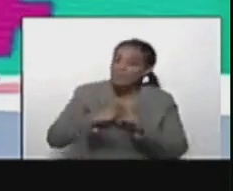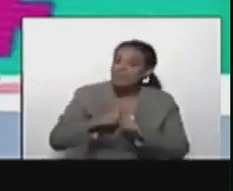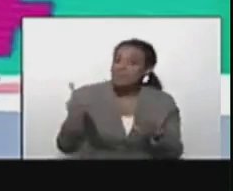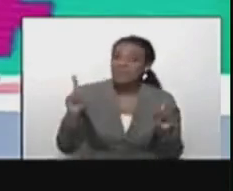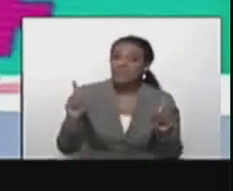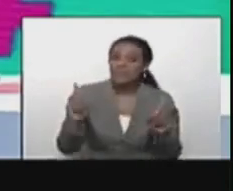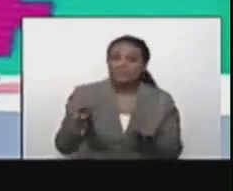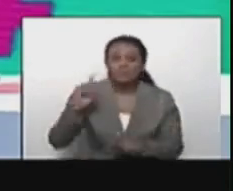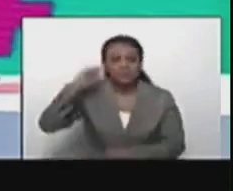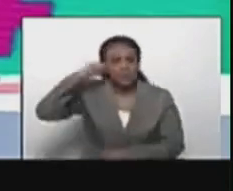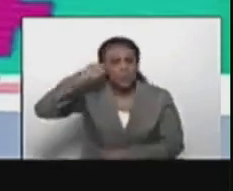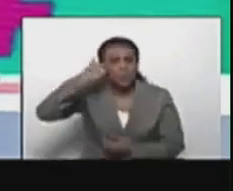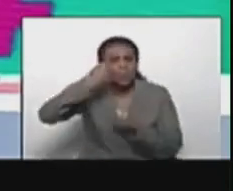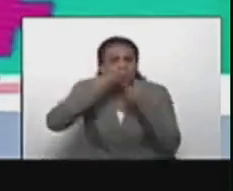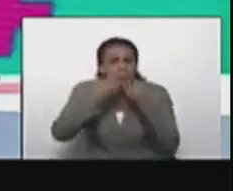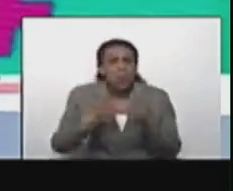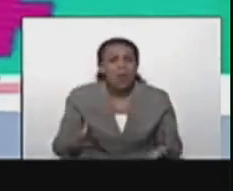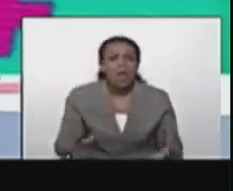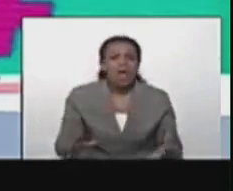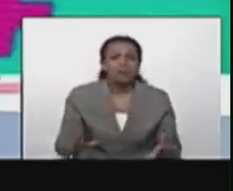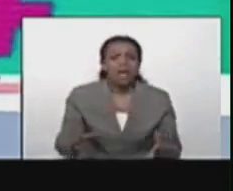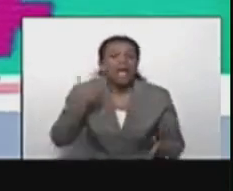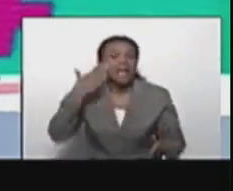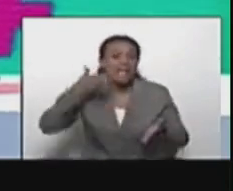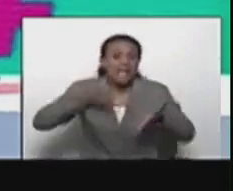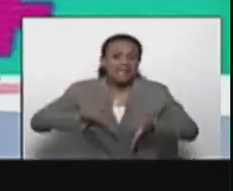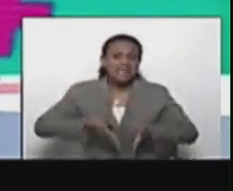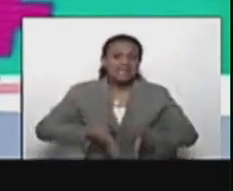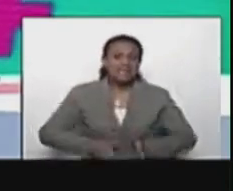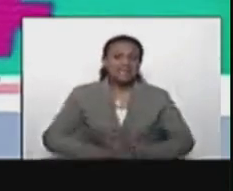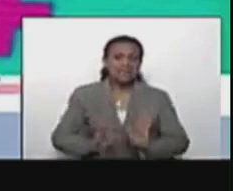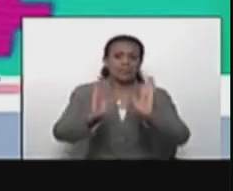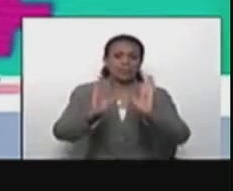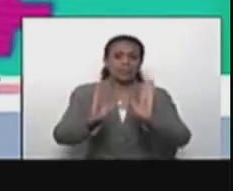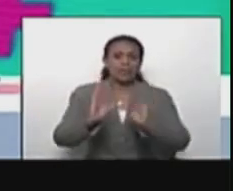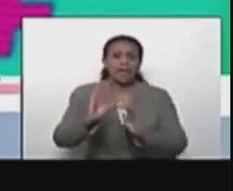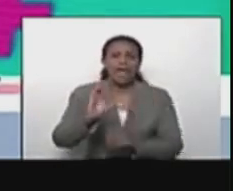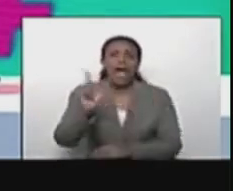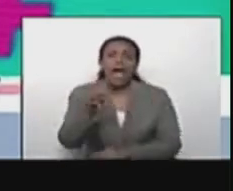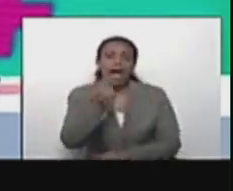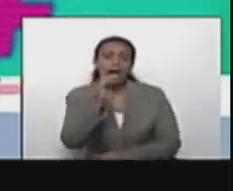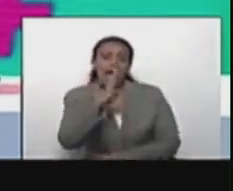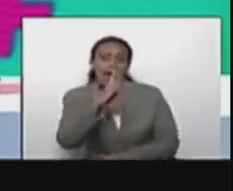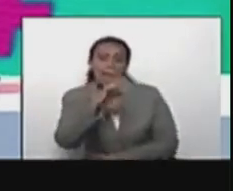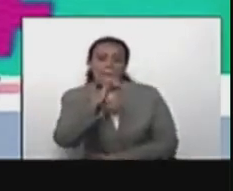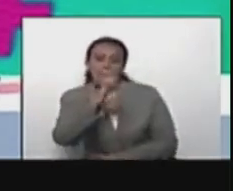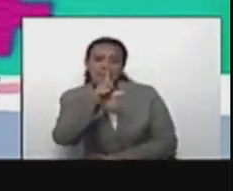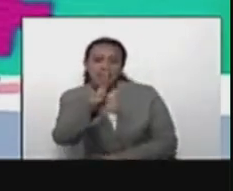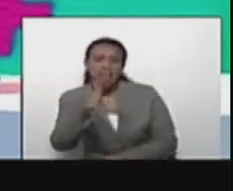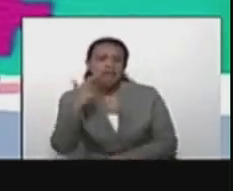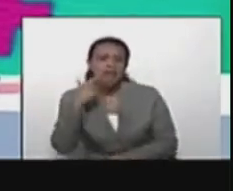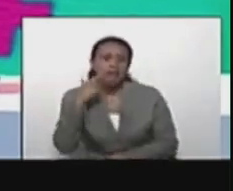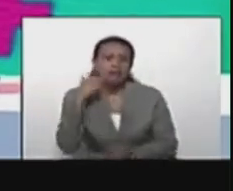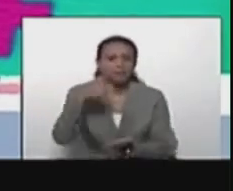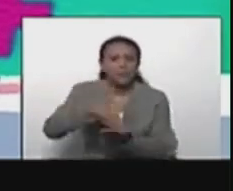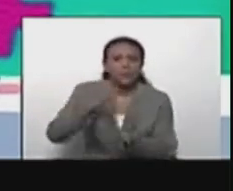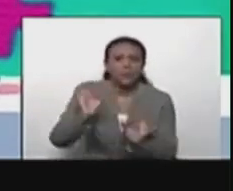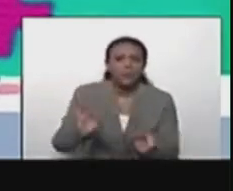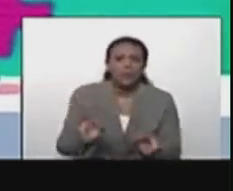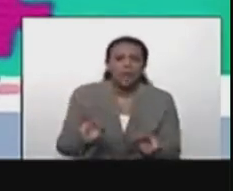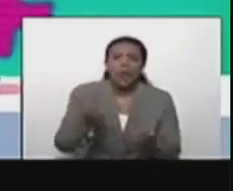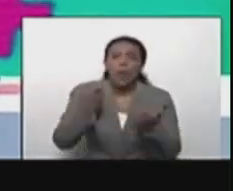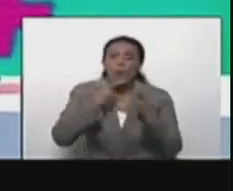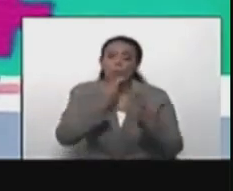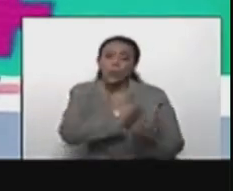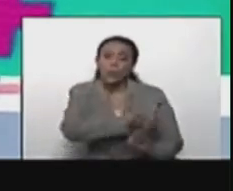¿verdad? Pudiera ser la fecha de nacimiento de Gabriel García Márquez, por ejemplo, que llevó nuestra